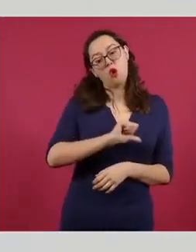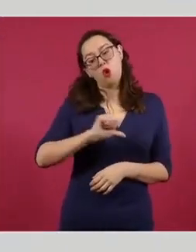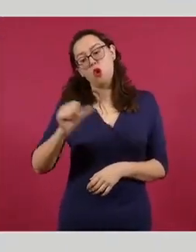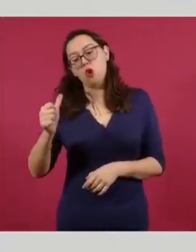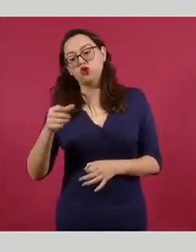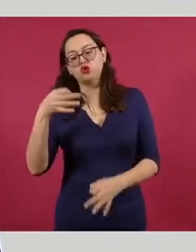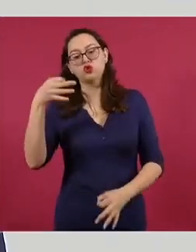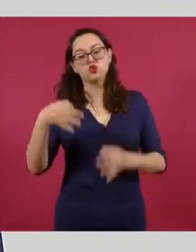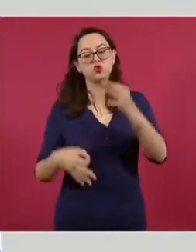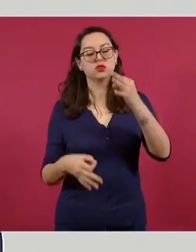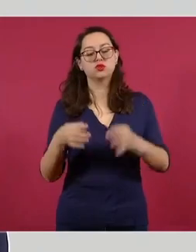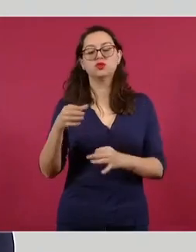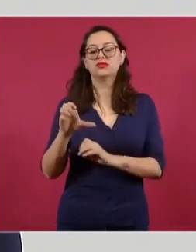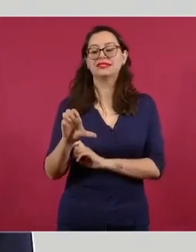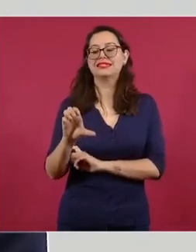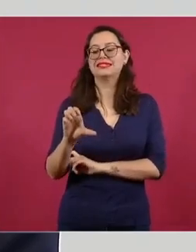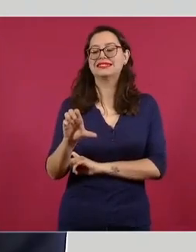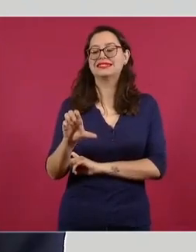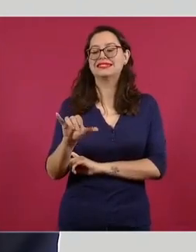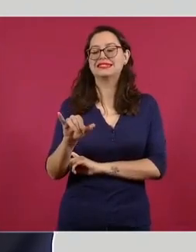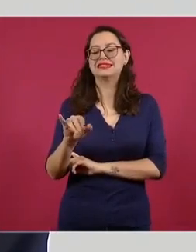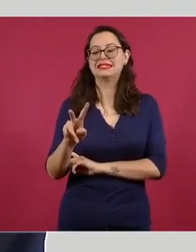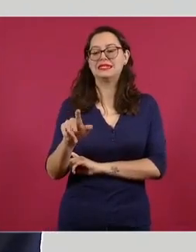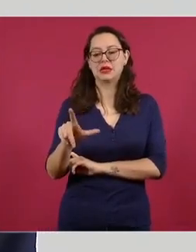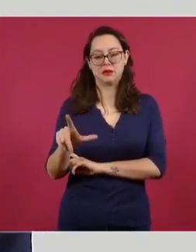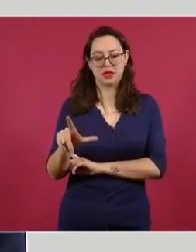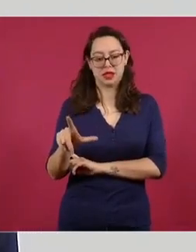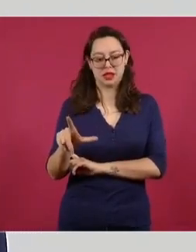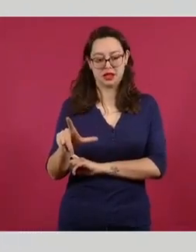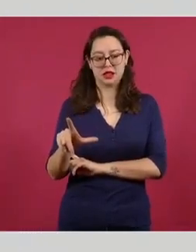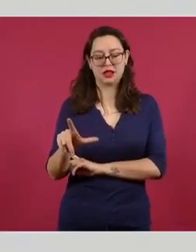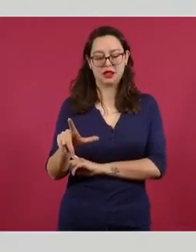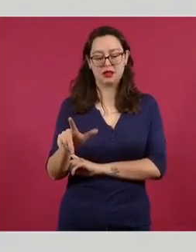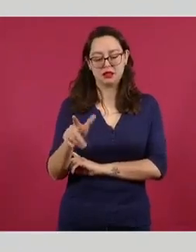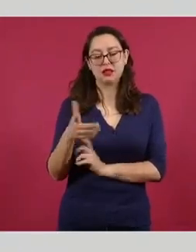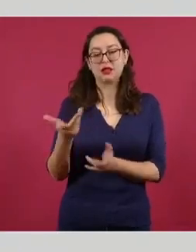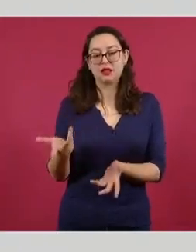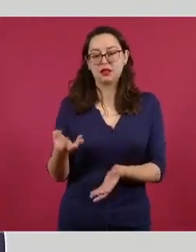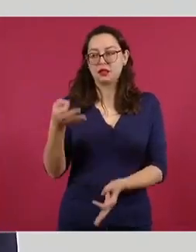cuyo demandante, recuerdo porque esto ya se ha planteado aquí,